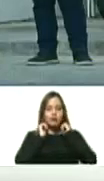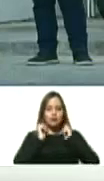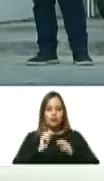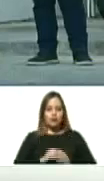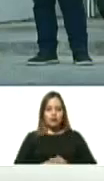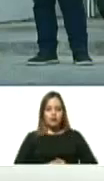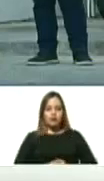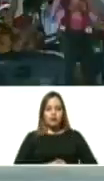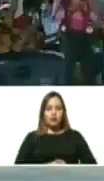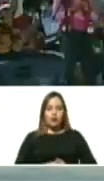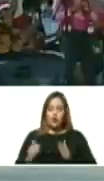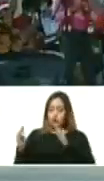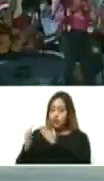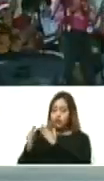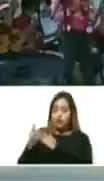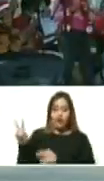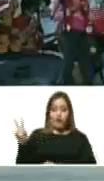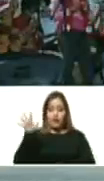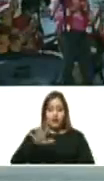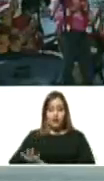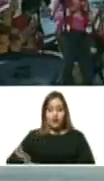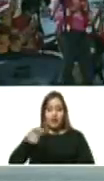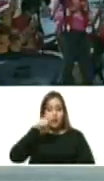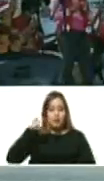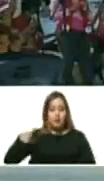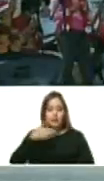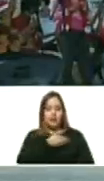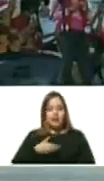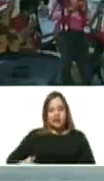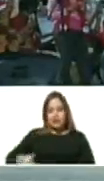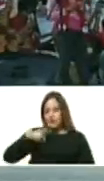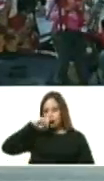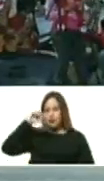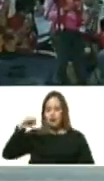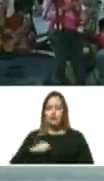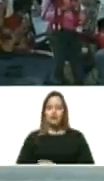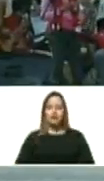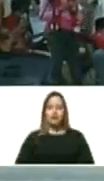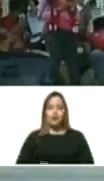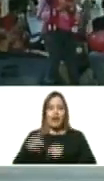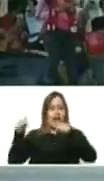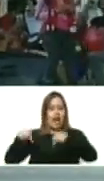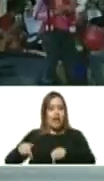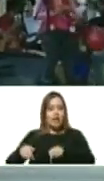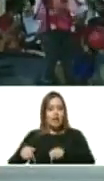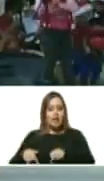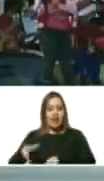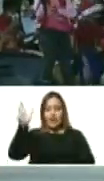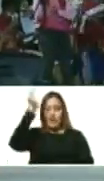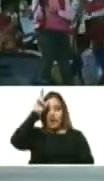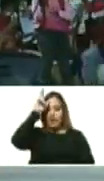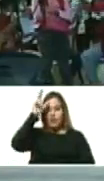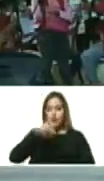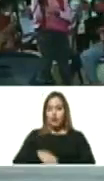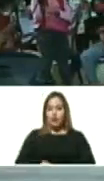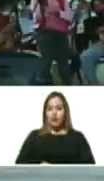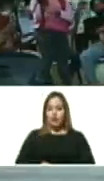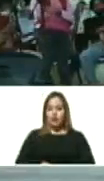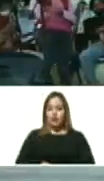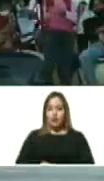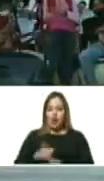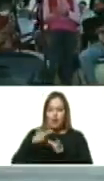Vivienda para Venezuela, para nuestro pueblo, presidente Nicolás Maduro. Desde aquí, desde el Estado Falcón, península